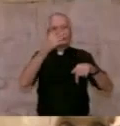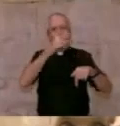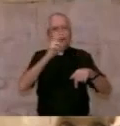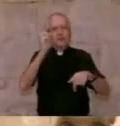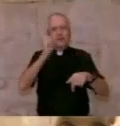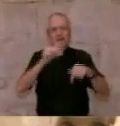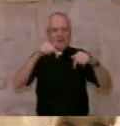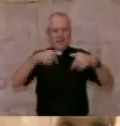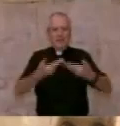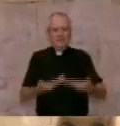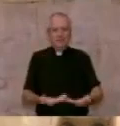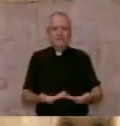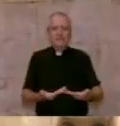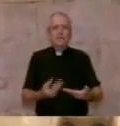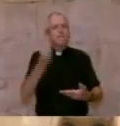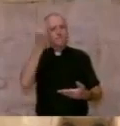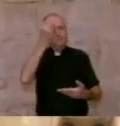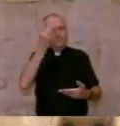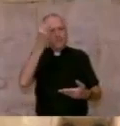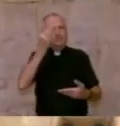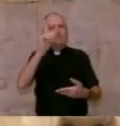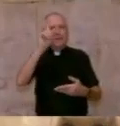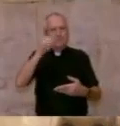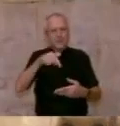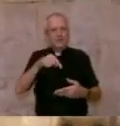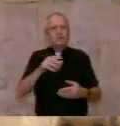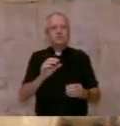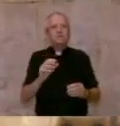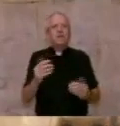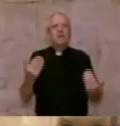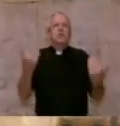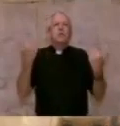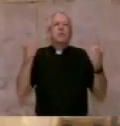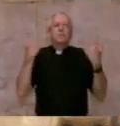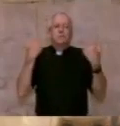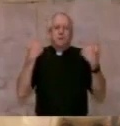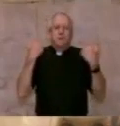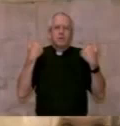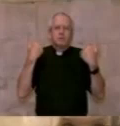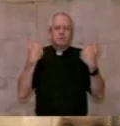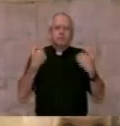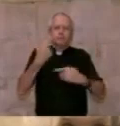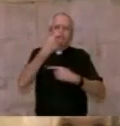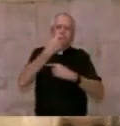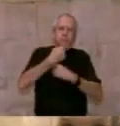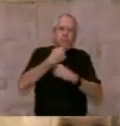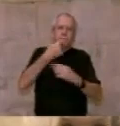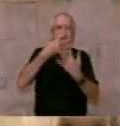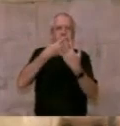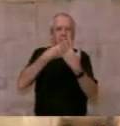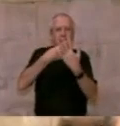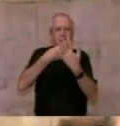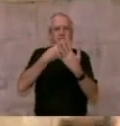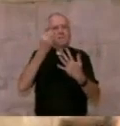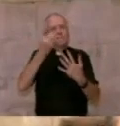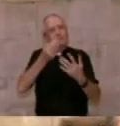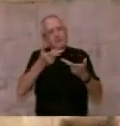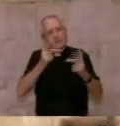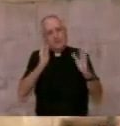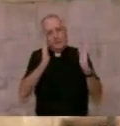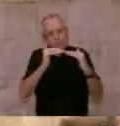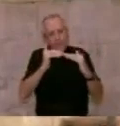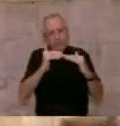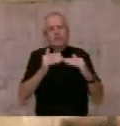aquí presentes. Pienso incluso en los que están cumpliendo alguna pena en alguna de nuestras prisiones, privados de